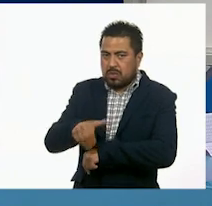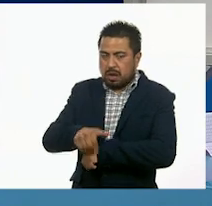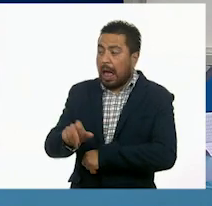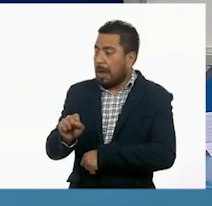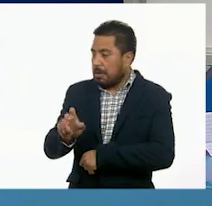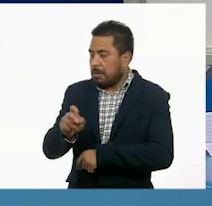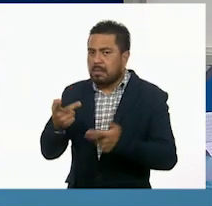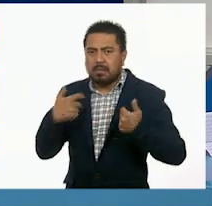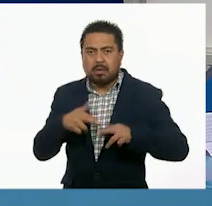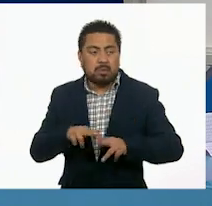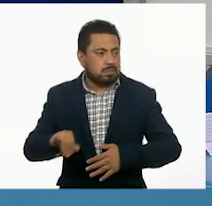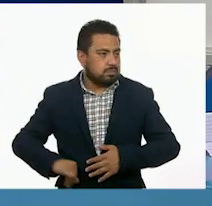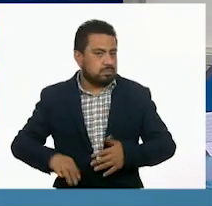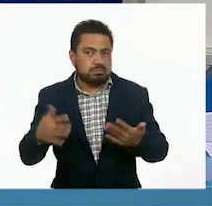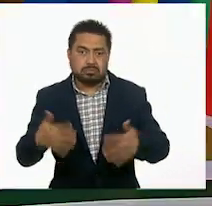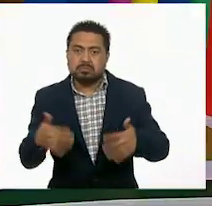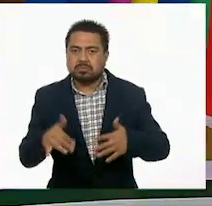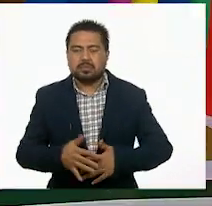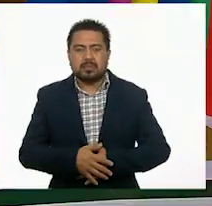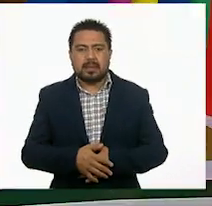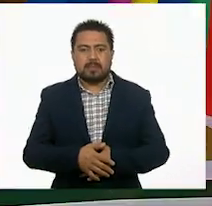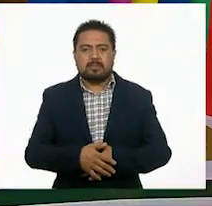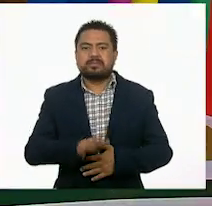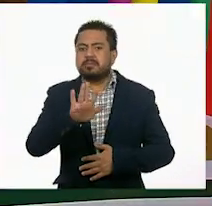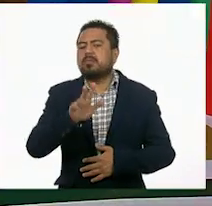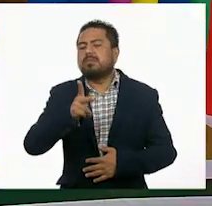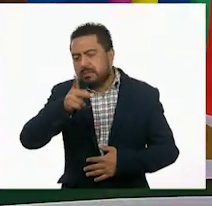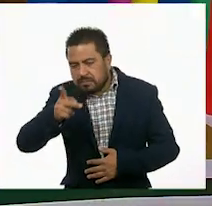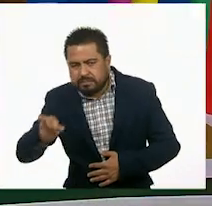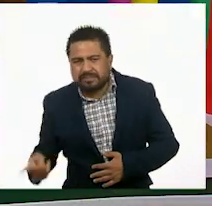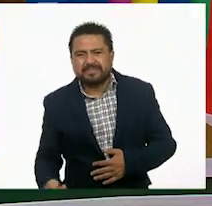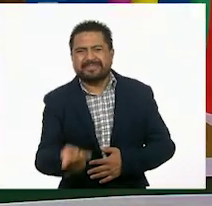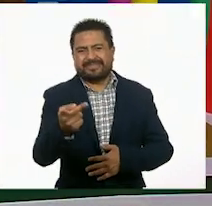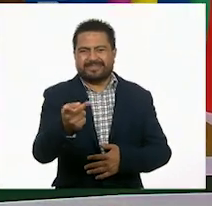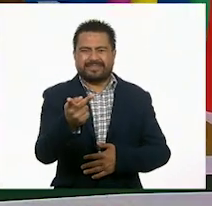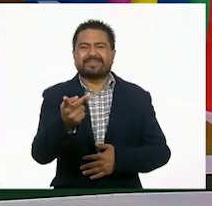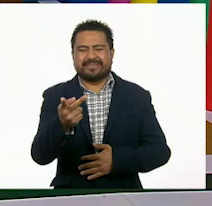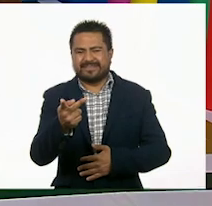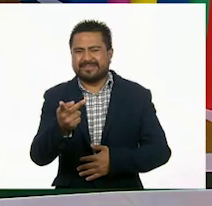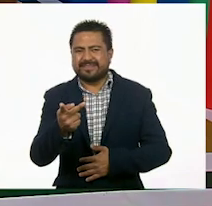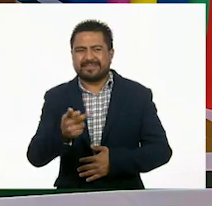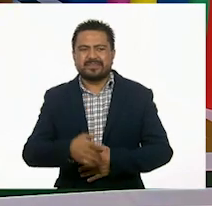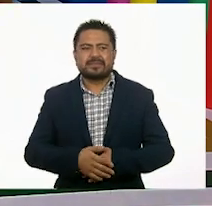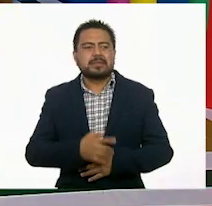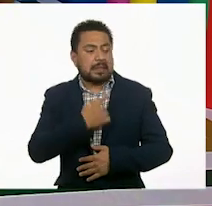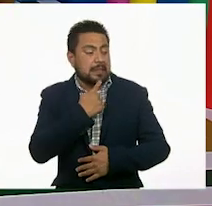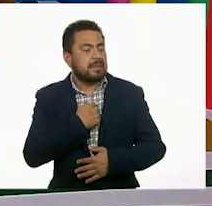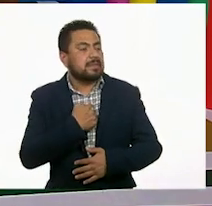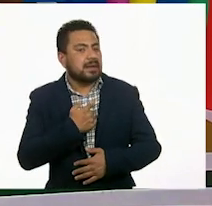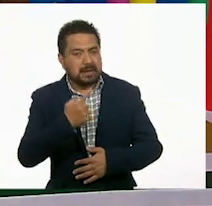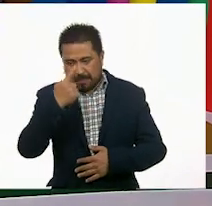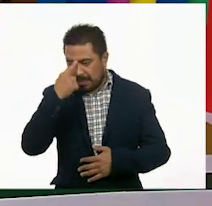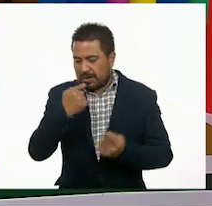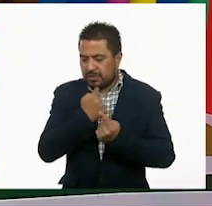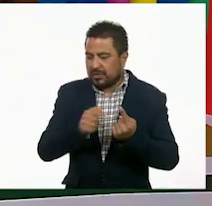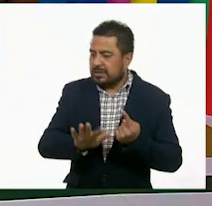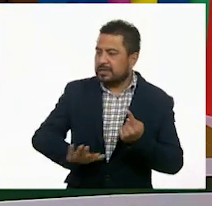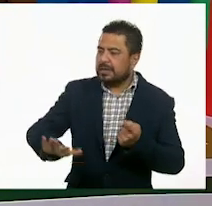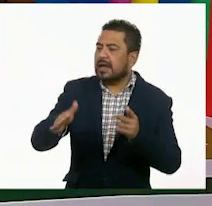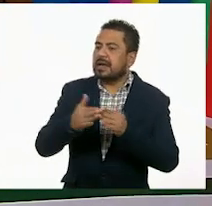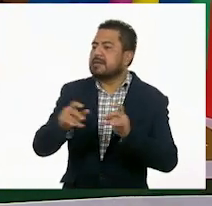maestro, interesante. A ver, pregunta, mi estimado Juan Carlos. Dime, maestro. Y para nuestros niños en